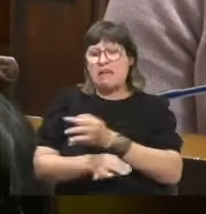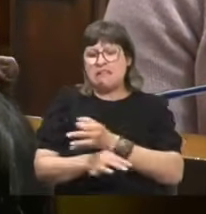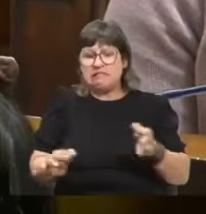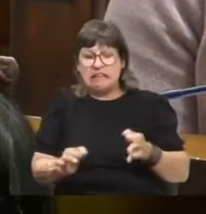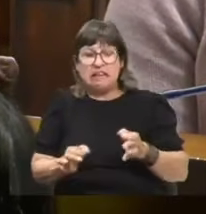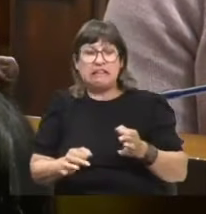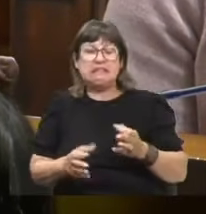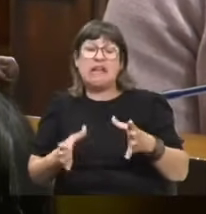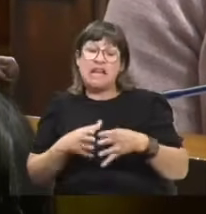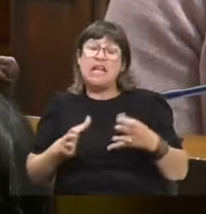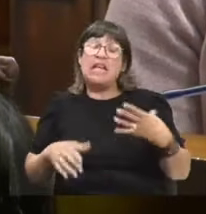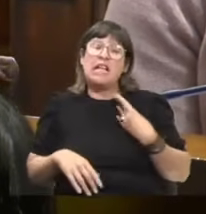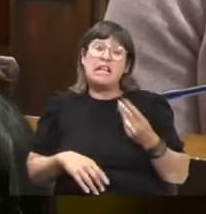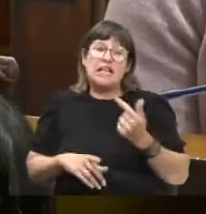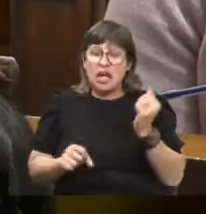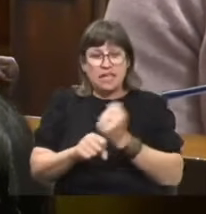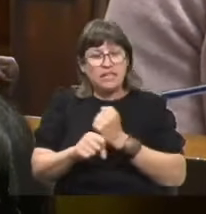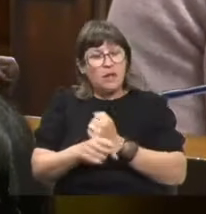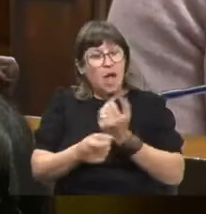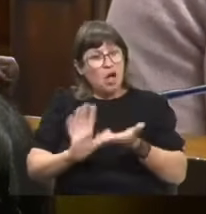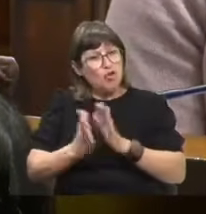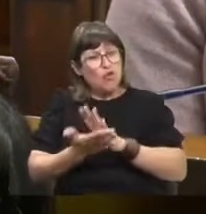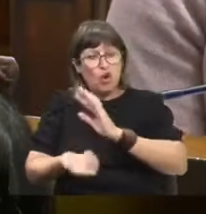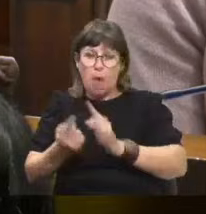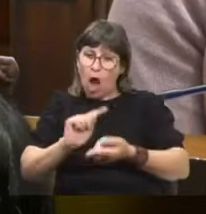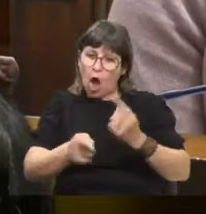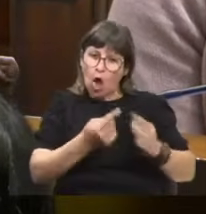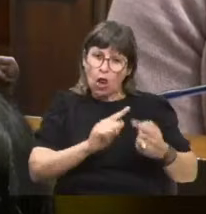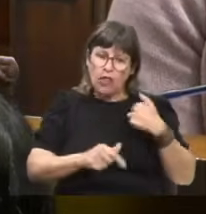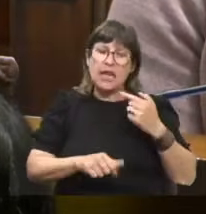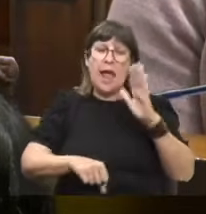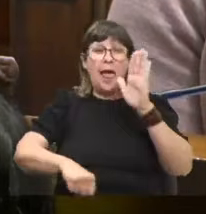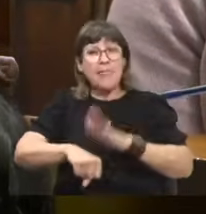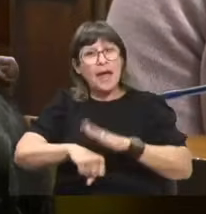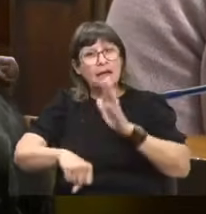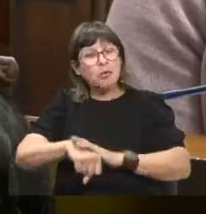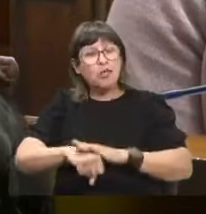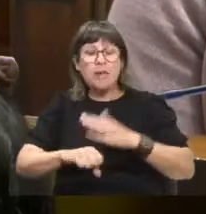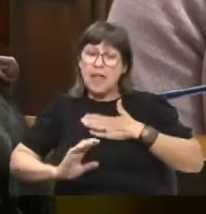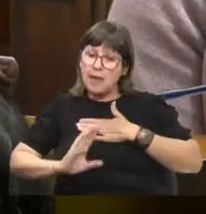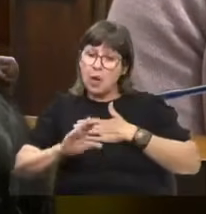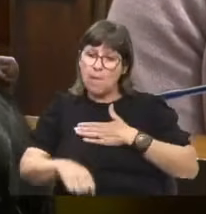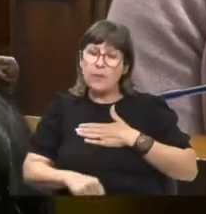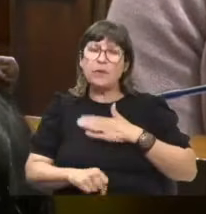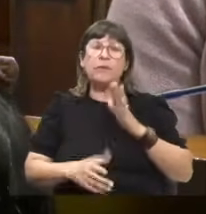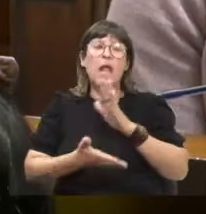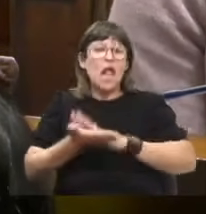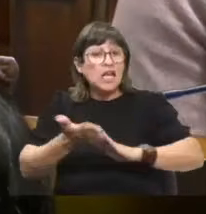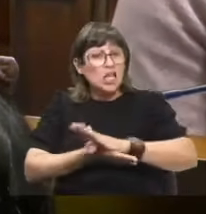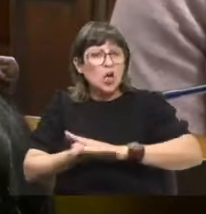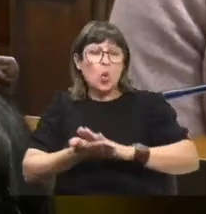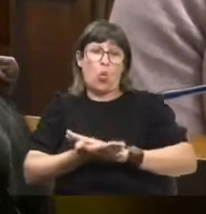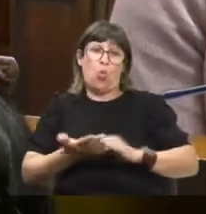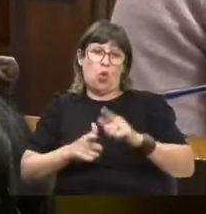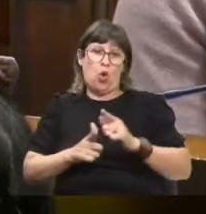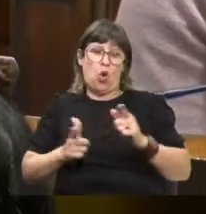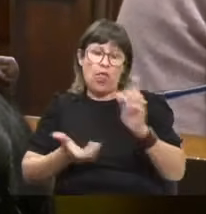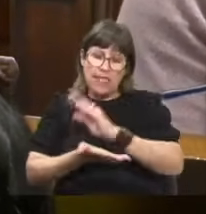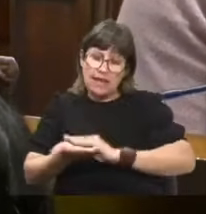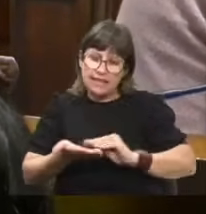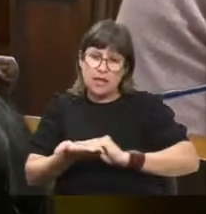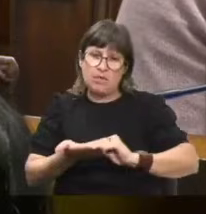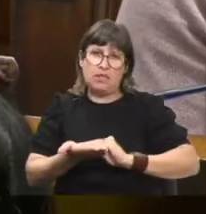que trabajaron en forma coordinada, con responsabilidad y compromiso, en ninguna de las